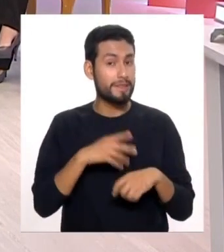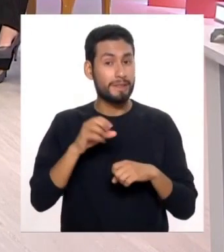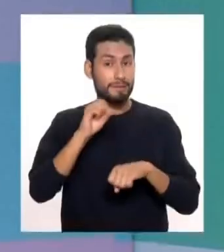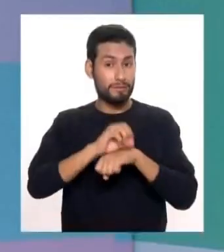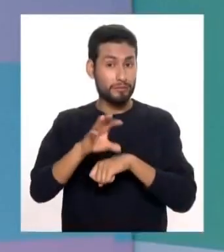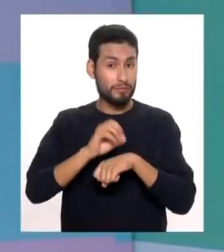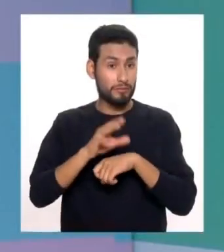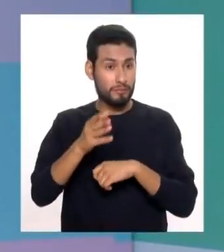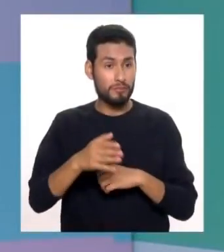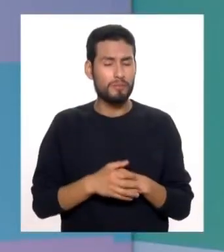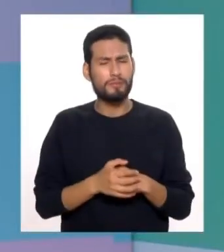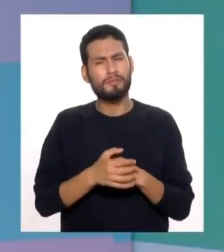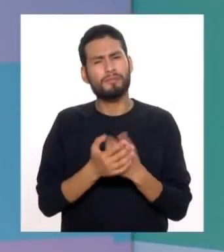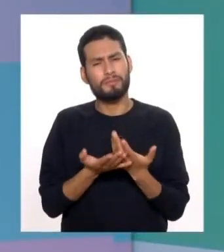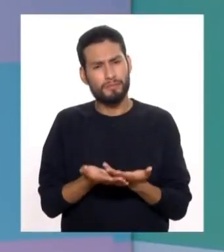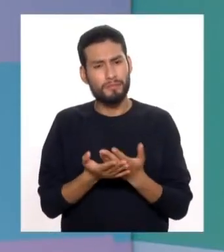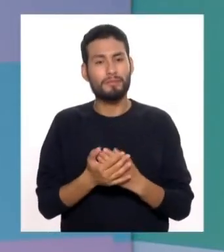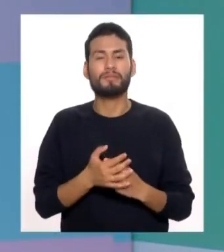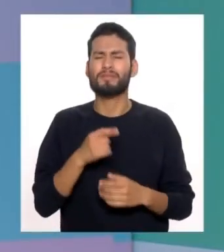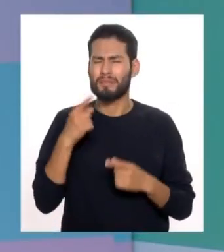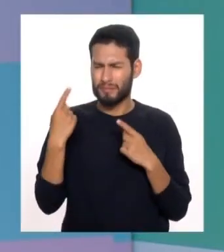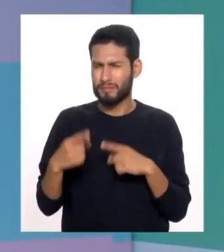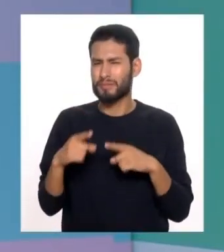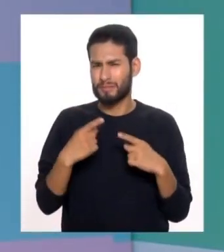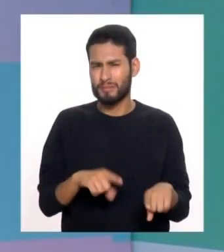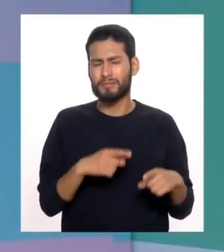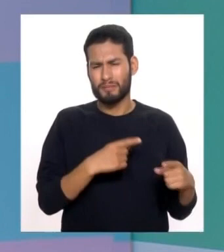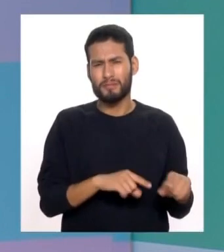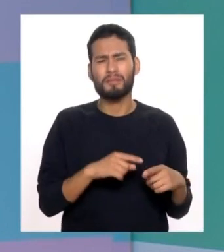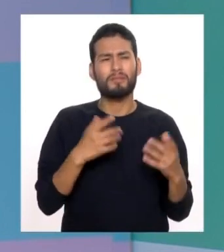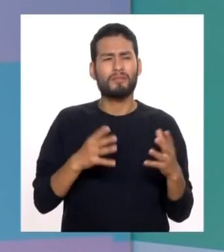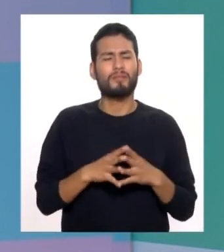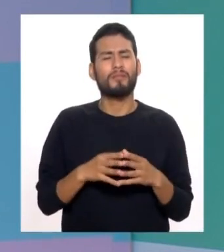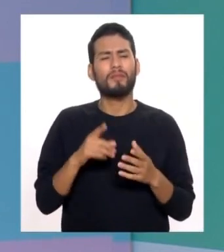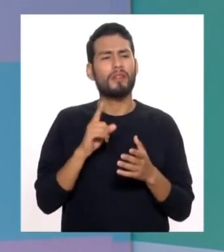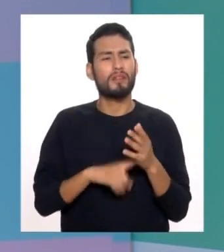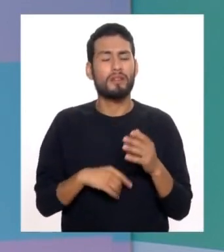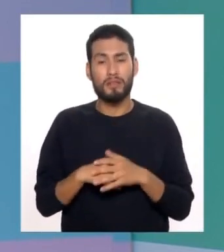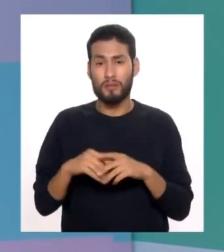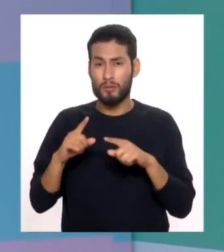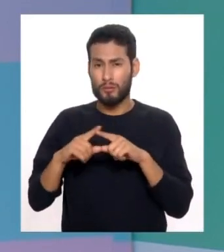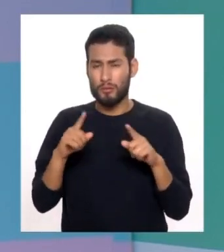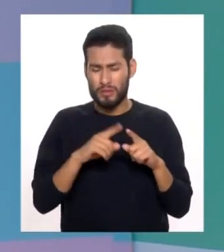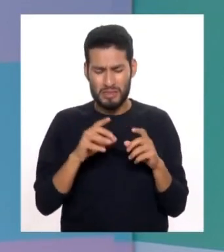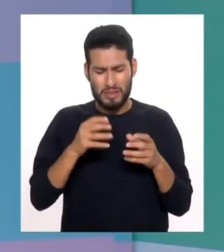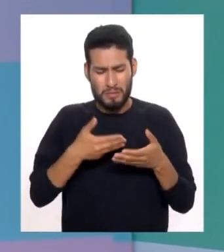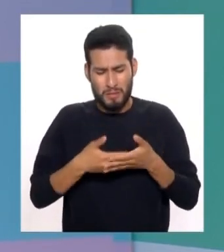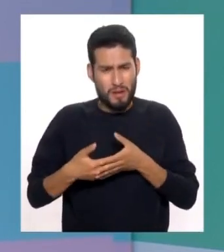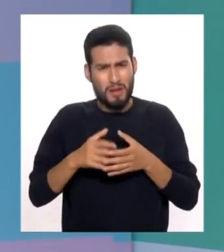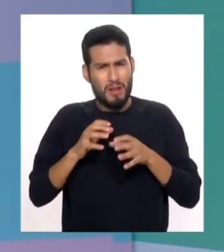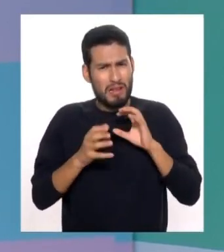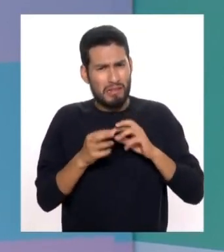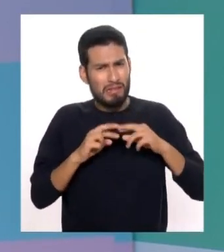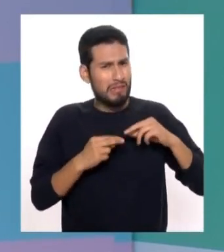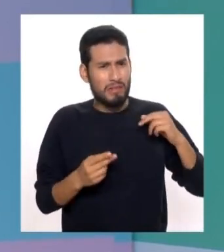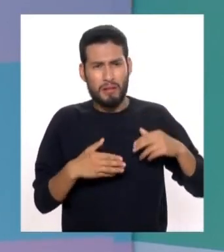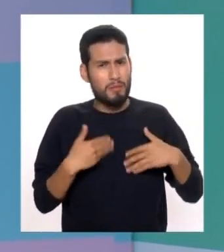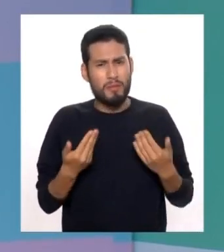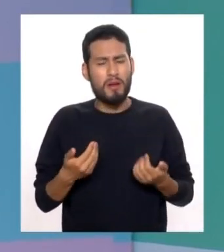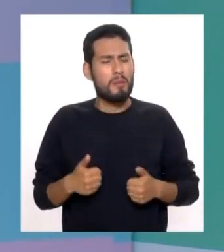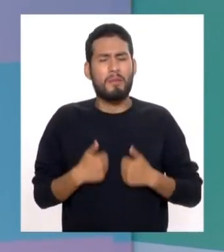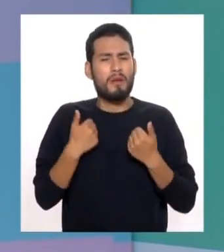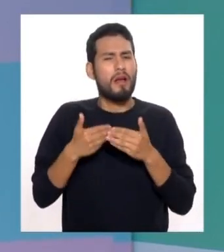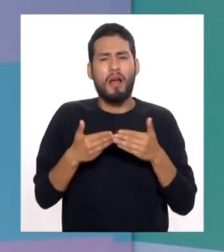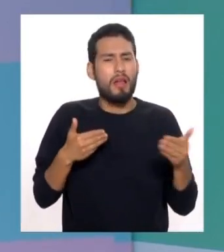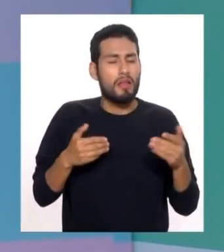consejo es, lamentablemente pasan estas cosas que muchas veces tienes distintas malformaciones que hacen que el bebé no pueda sobrevivir,